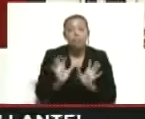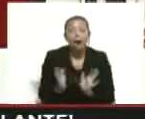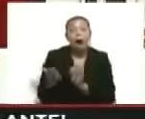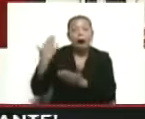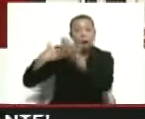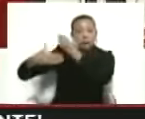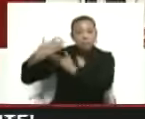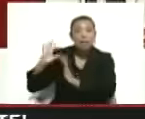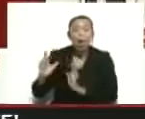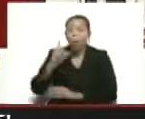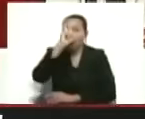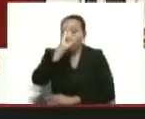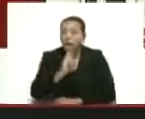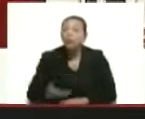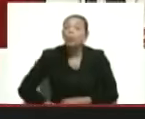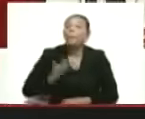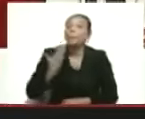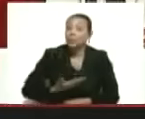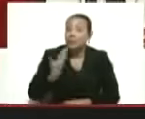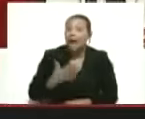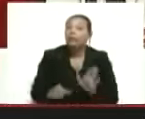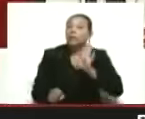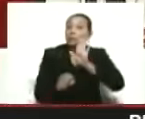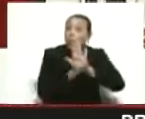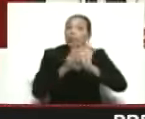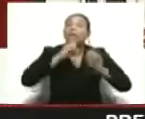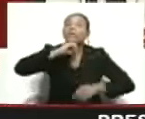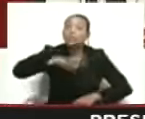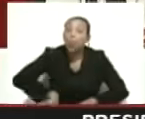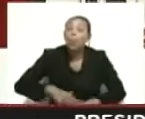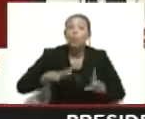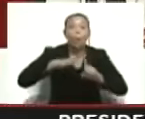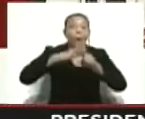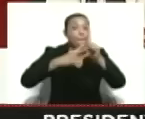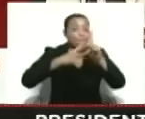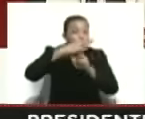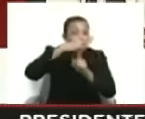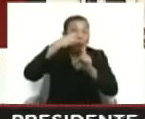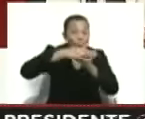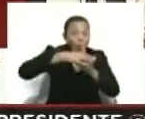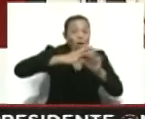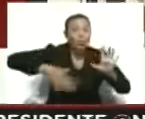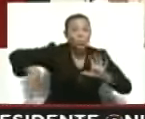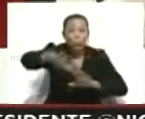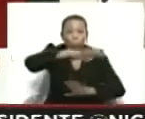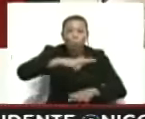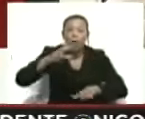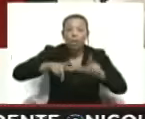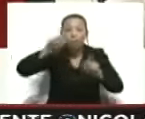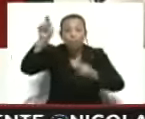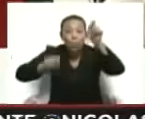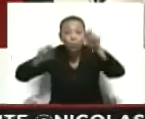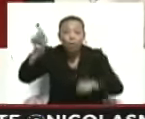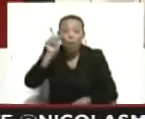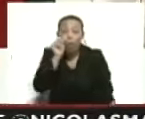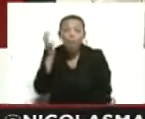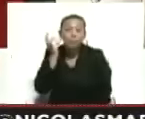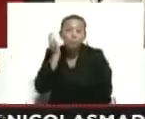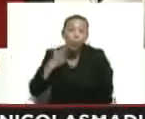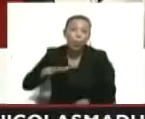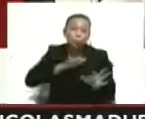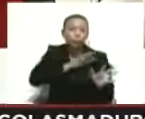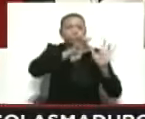atrás, un año importante, simbólico, histórico para nuestra patria, donde los diputados y diputadas y el pueblo